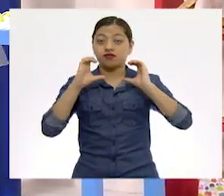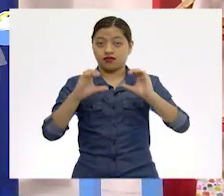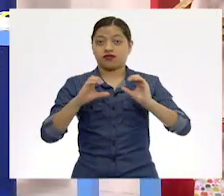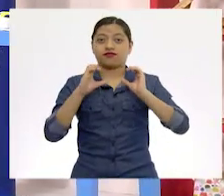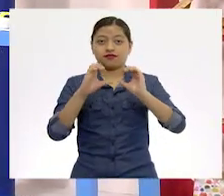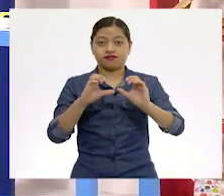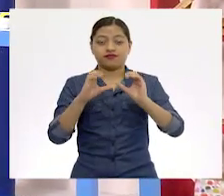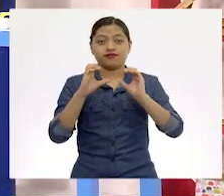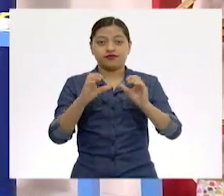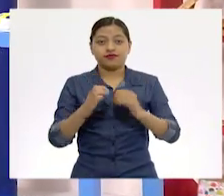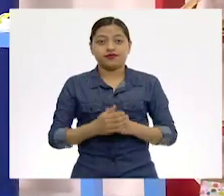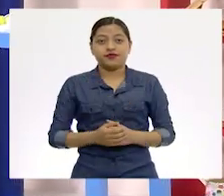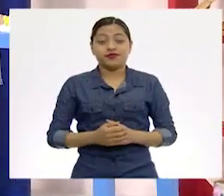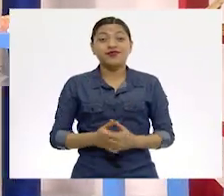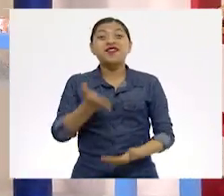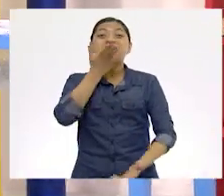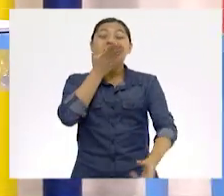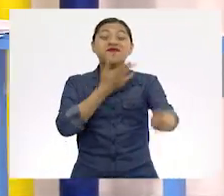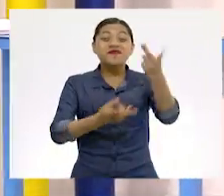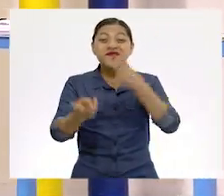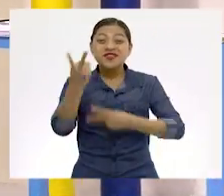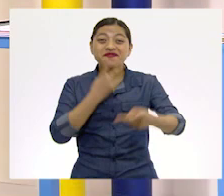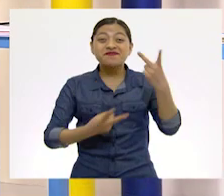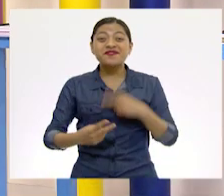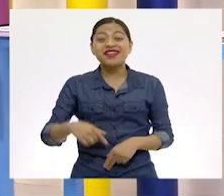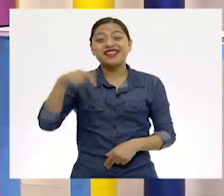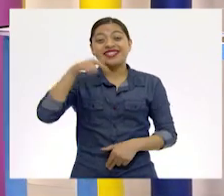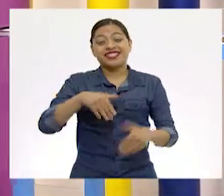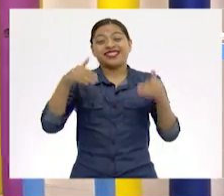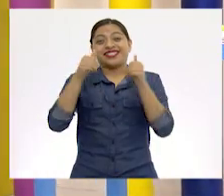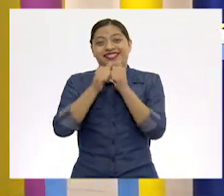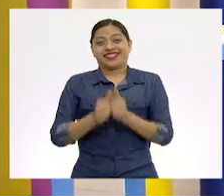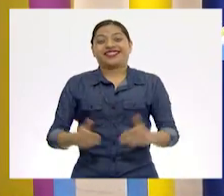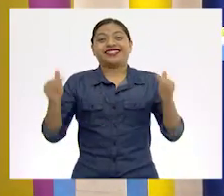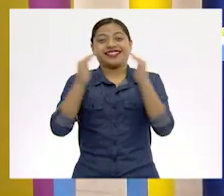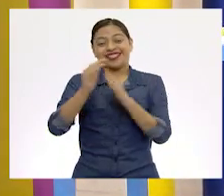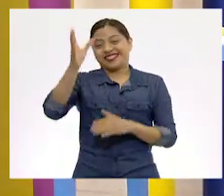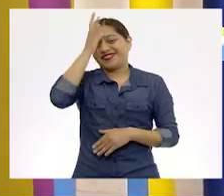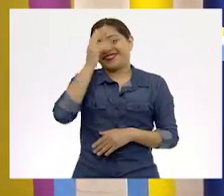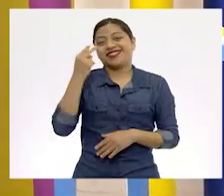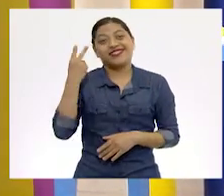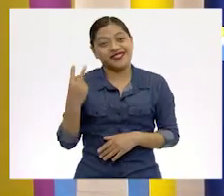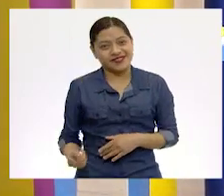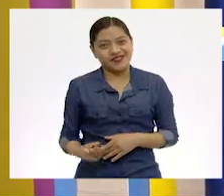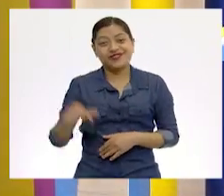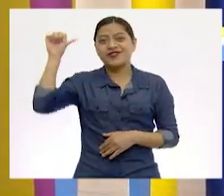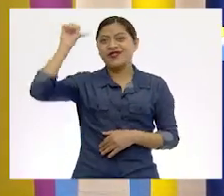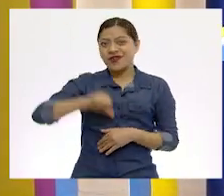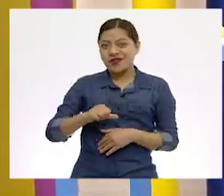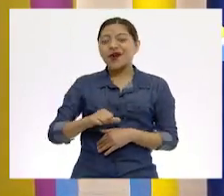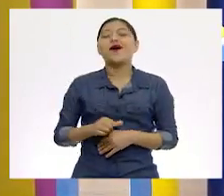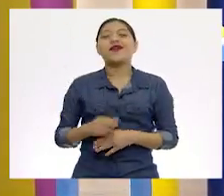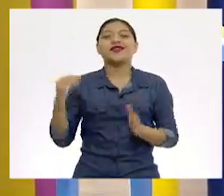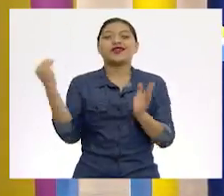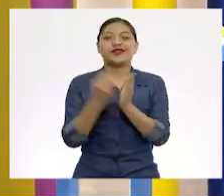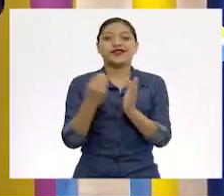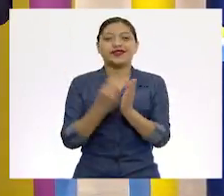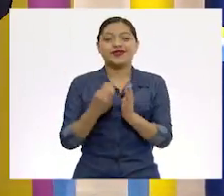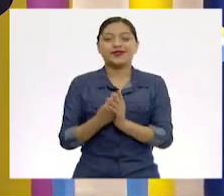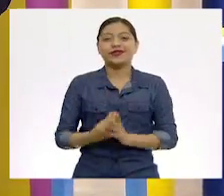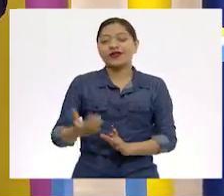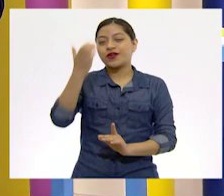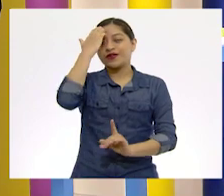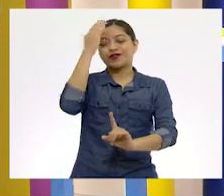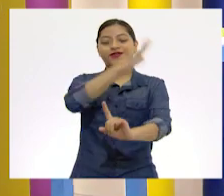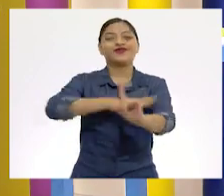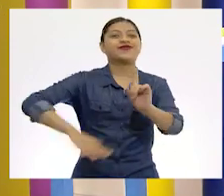cuidado para darles la bienvenida a Aprende en Casa 2. El día de hoy vamos a tener la asignatura de